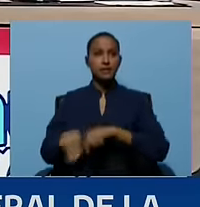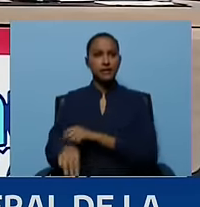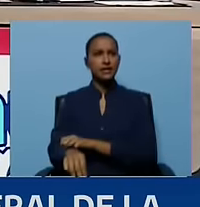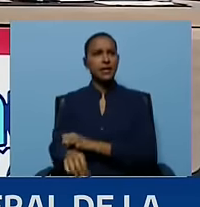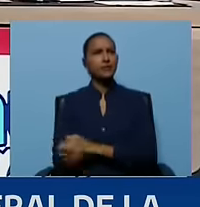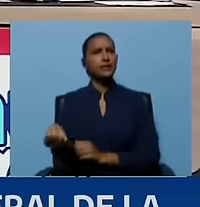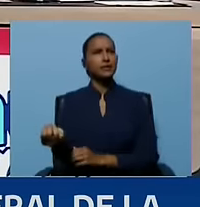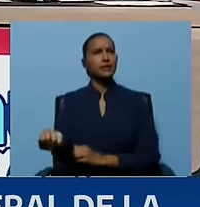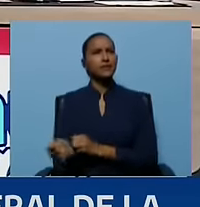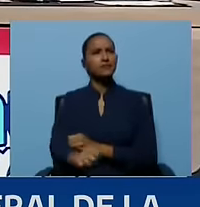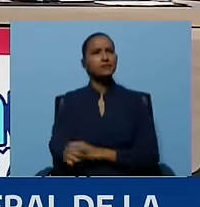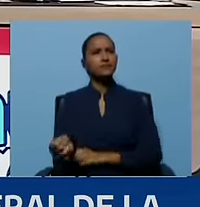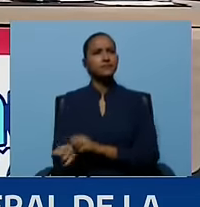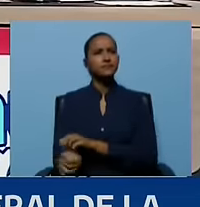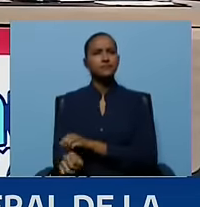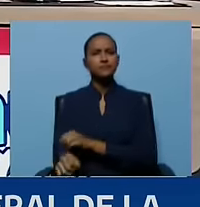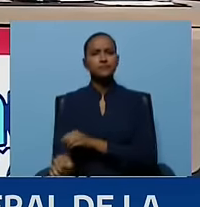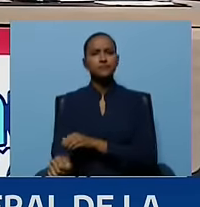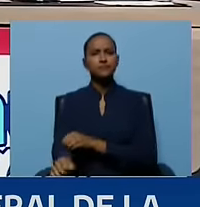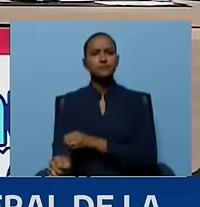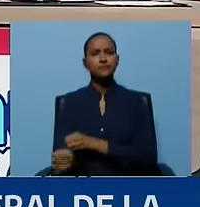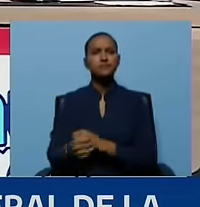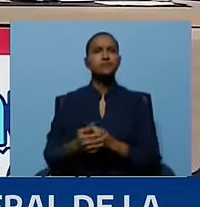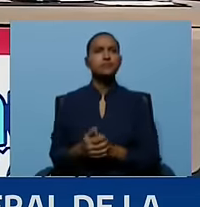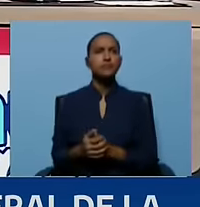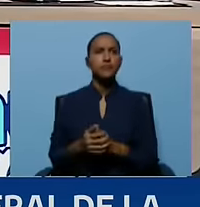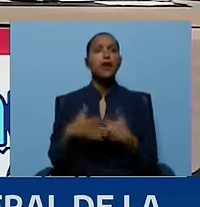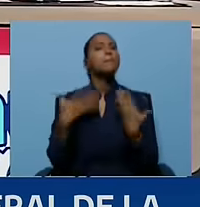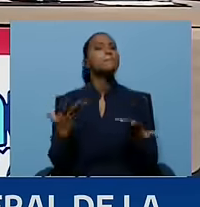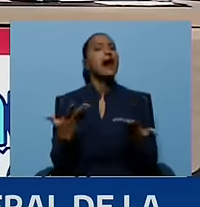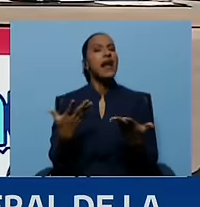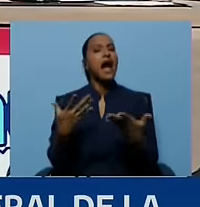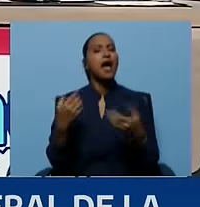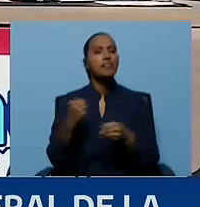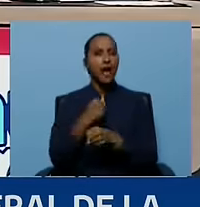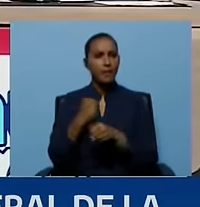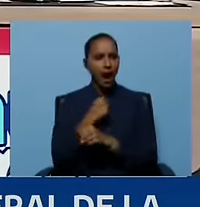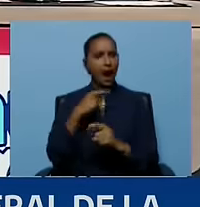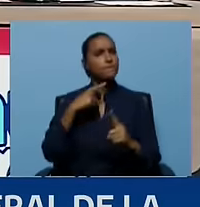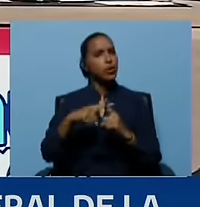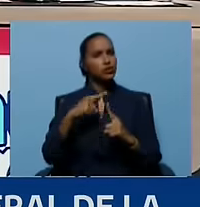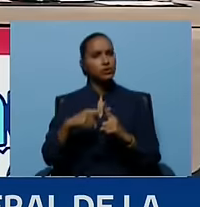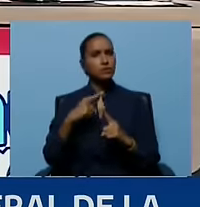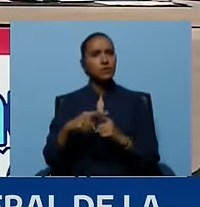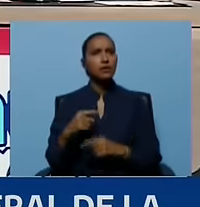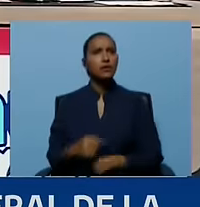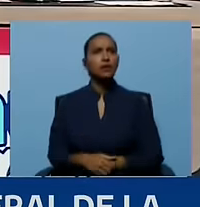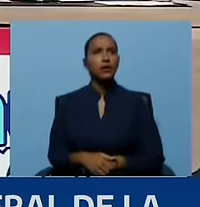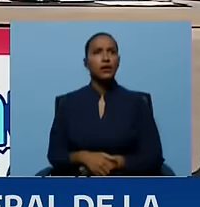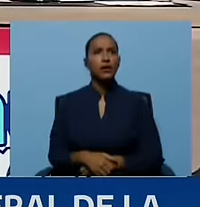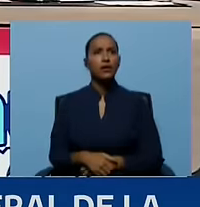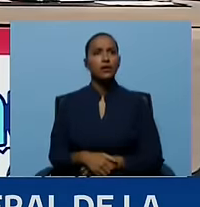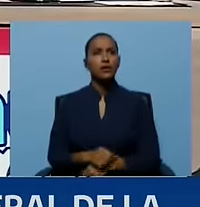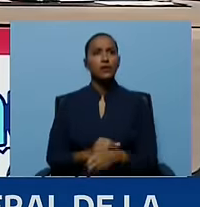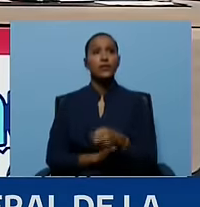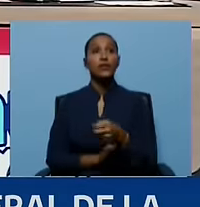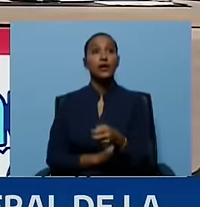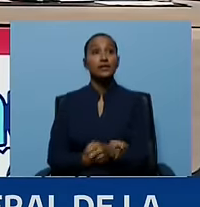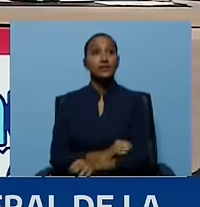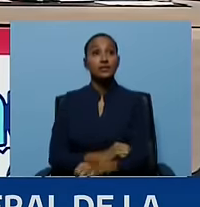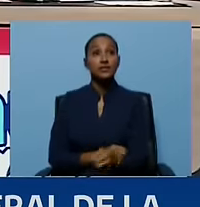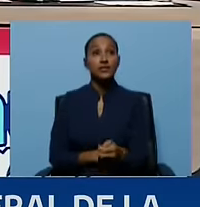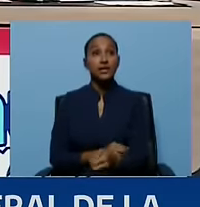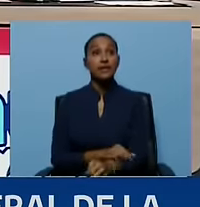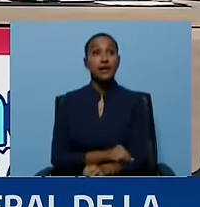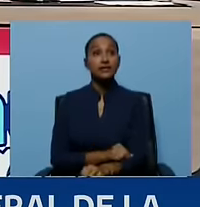para acoplar la fuerza de el gobierno